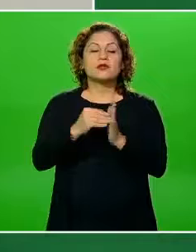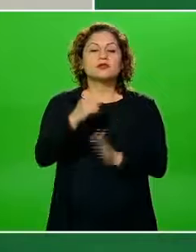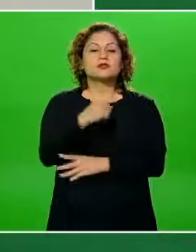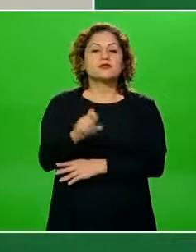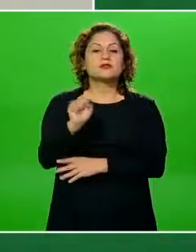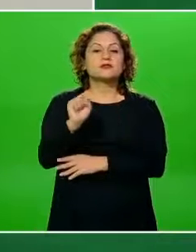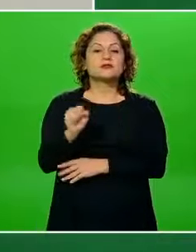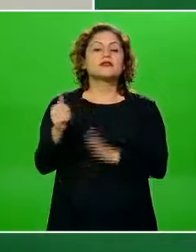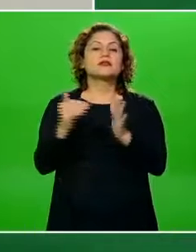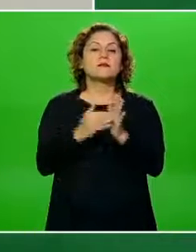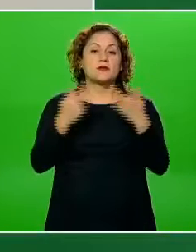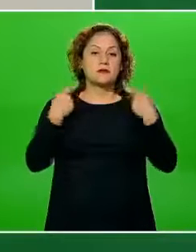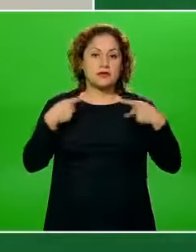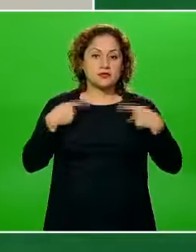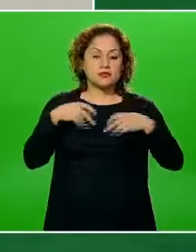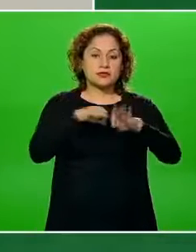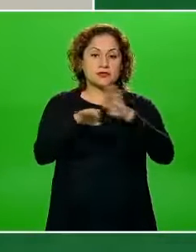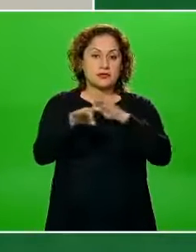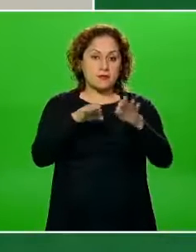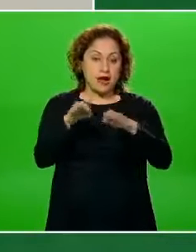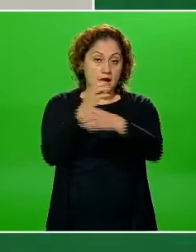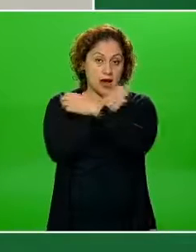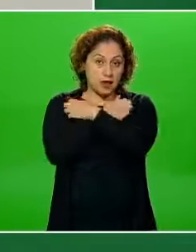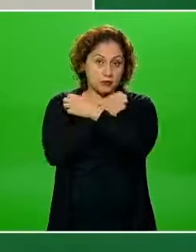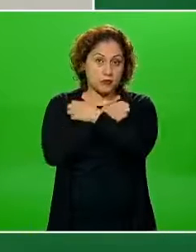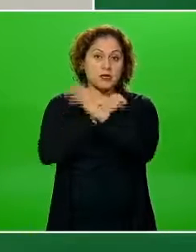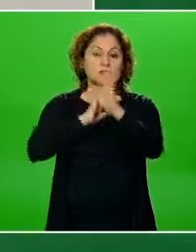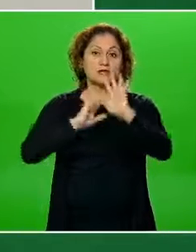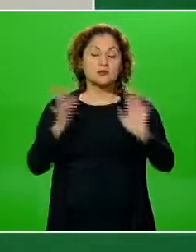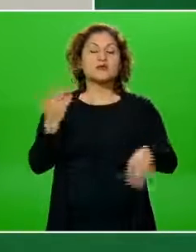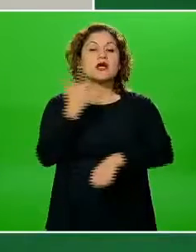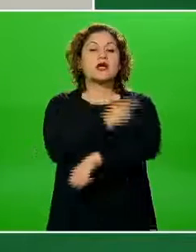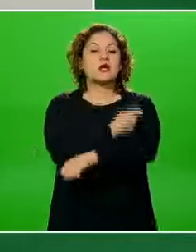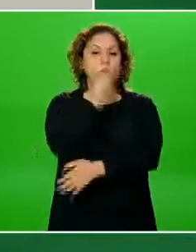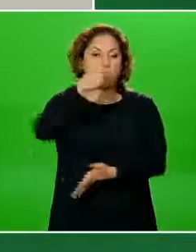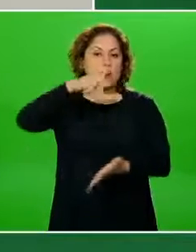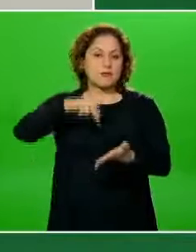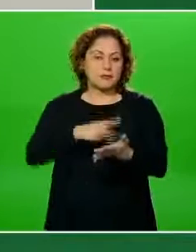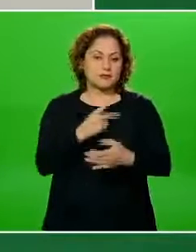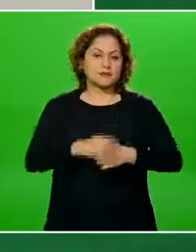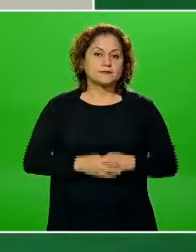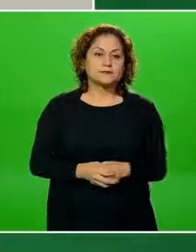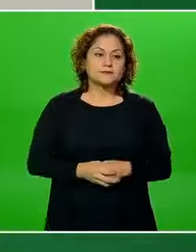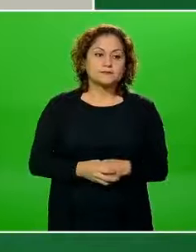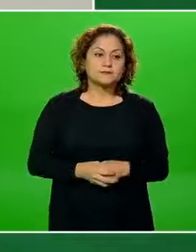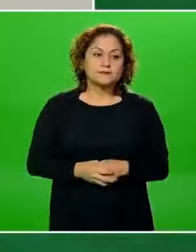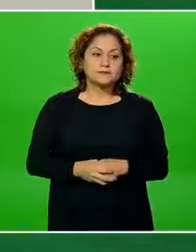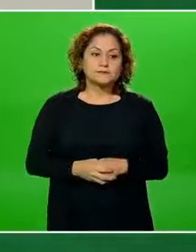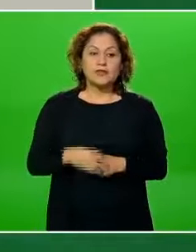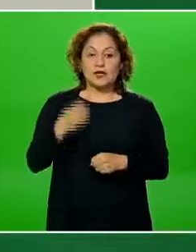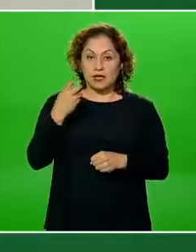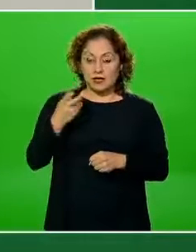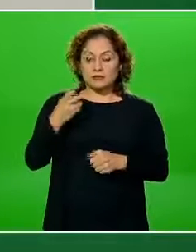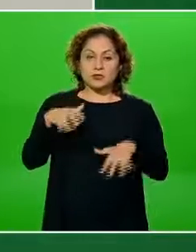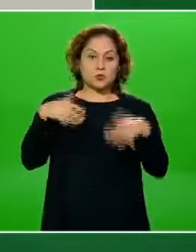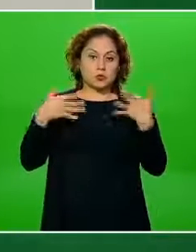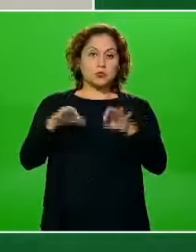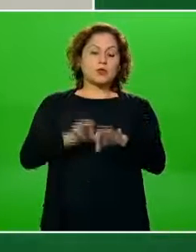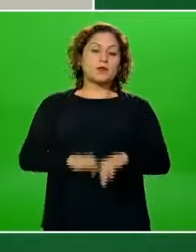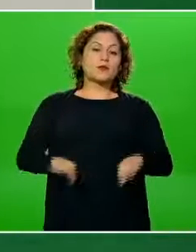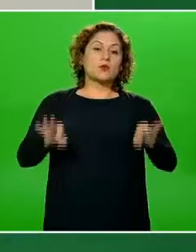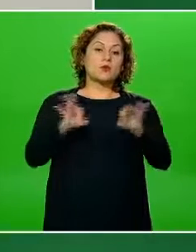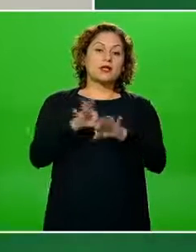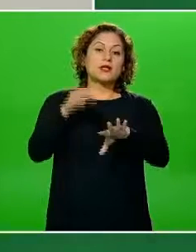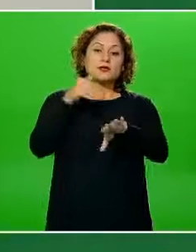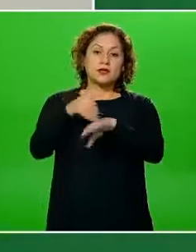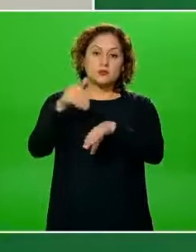1.760.146 trabajadores de educación que ya recibieron al menos una dosis de su vacuna. Un grupo importante que lo